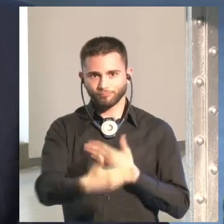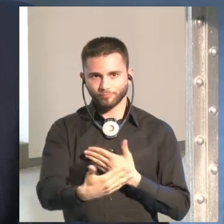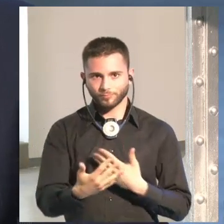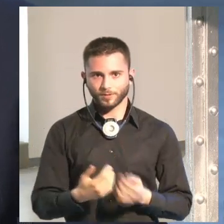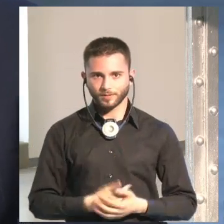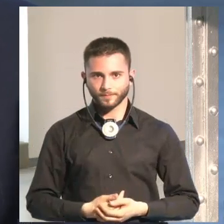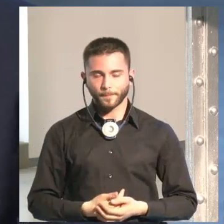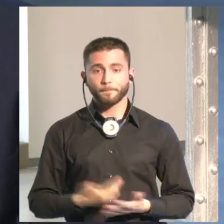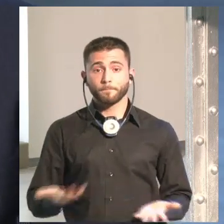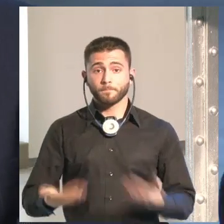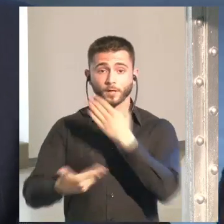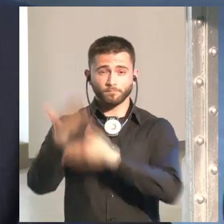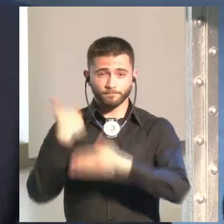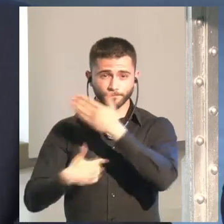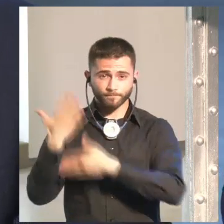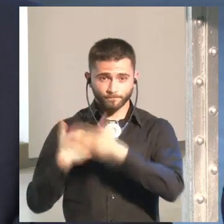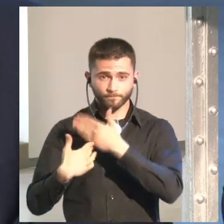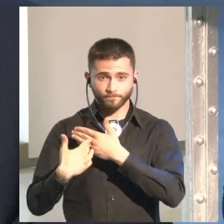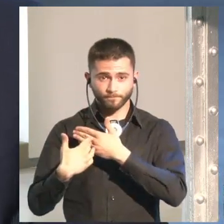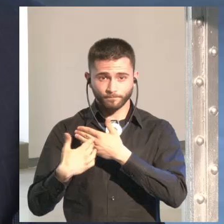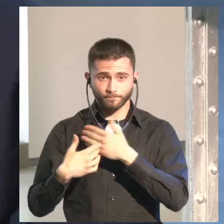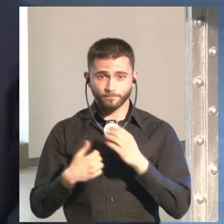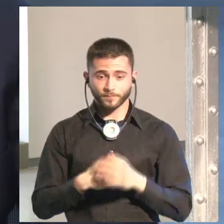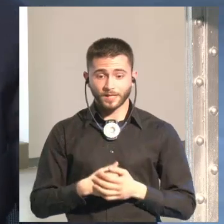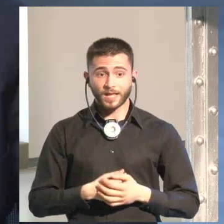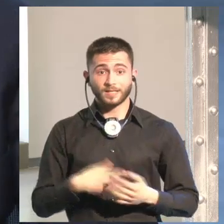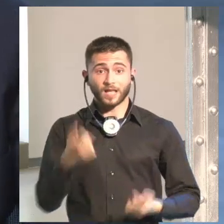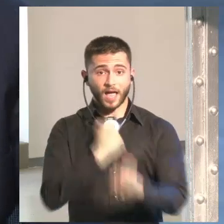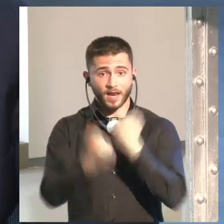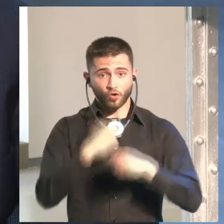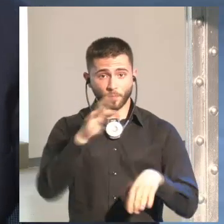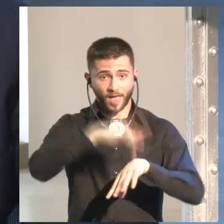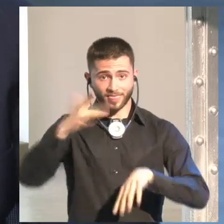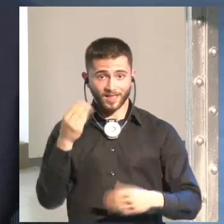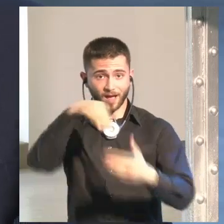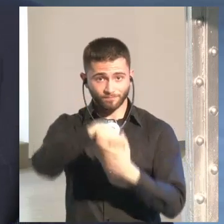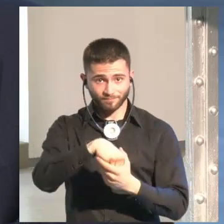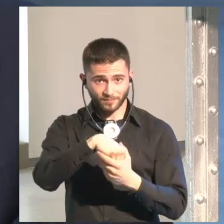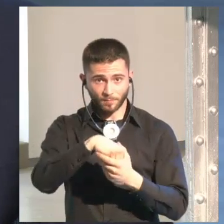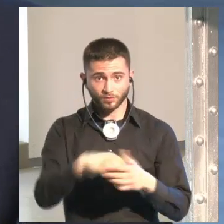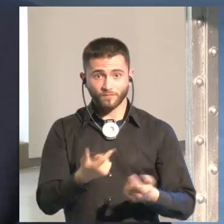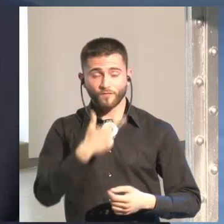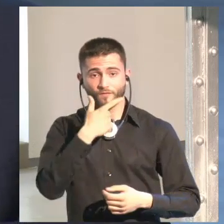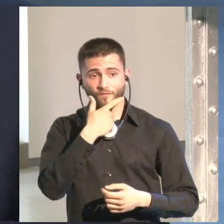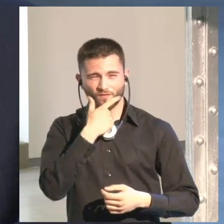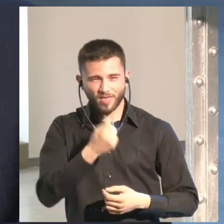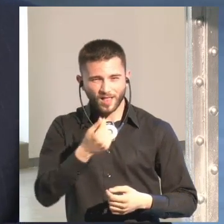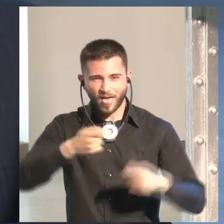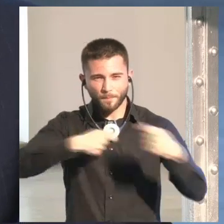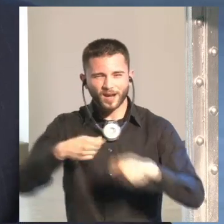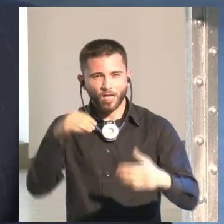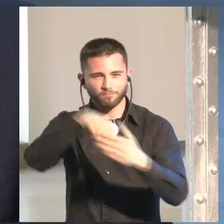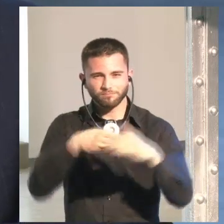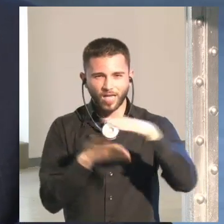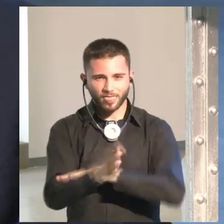que ha ocurrido también es que a medida que entramos en esta economía digital, con esta facilidad para entrar en el mercado,